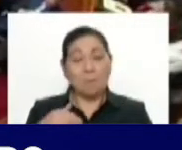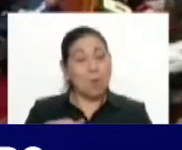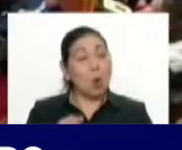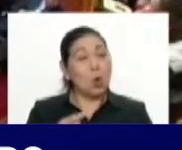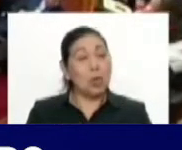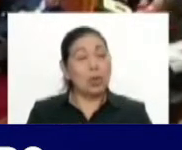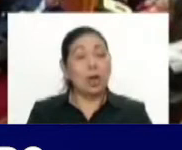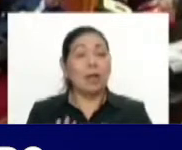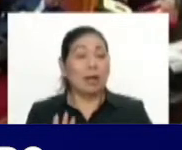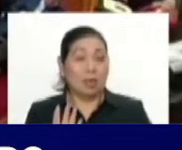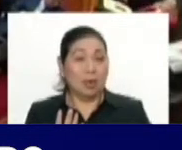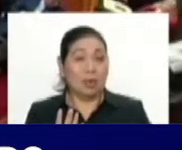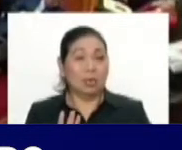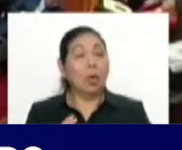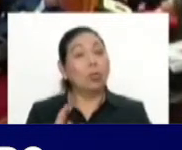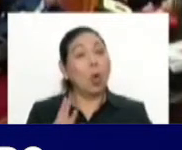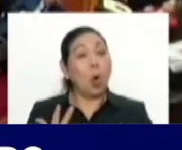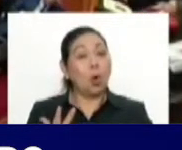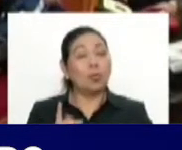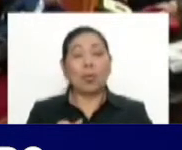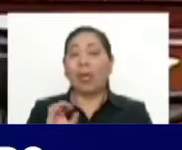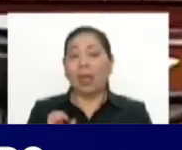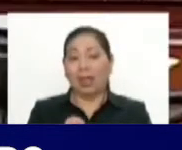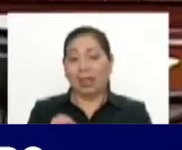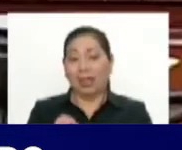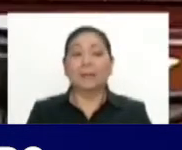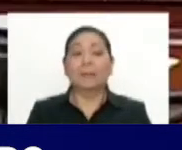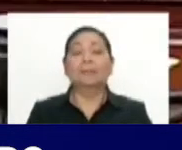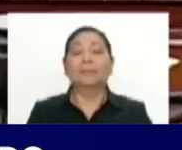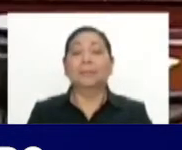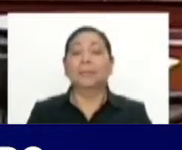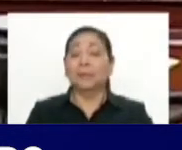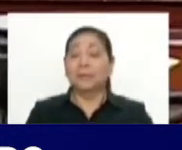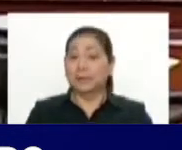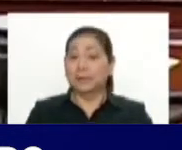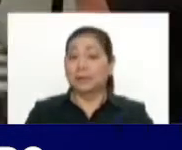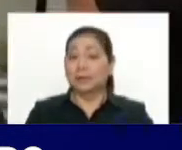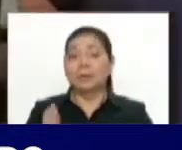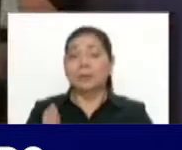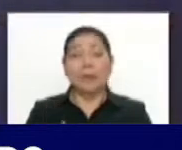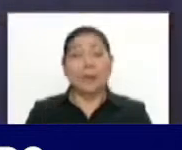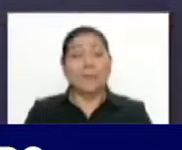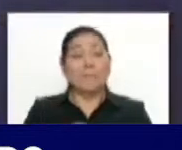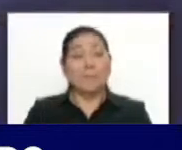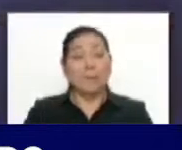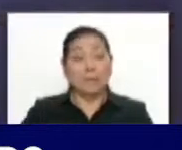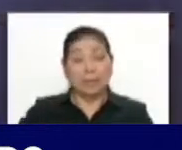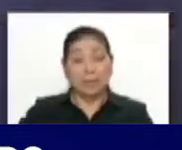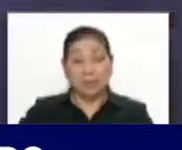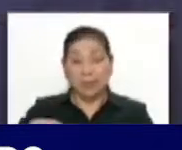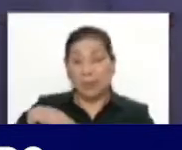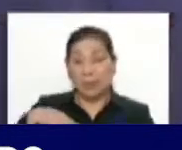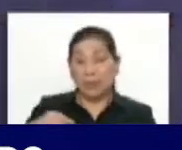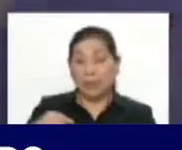en contra 14 y han habido 8 abstenciones. El Pleno del Congreso censuró al ministro de Transportes,